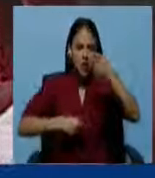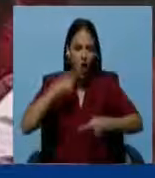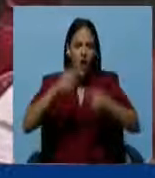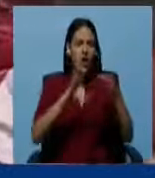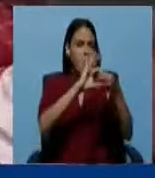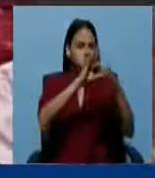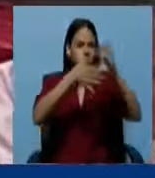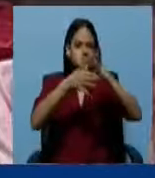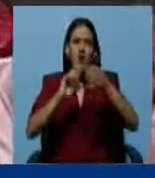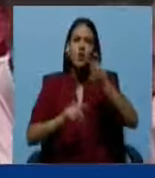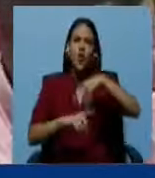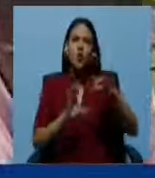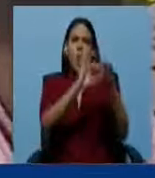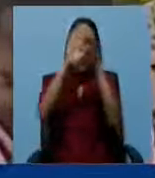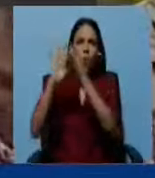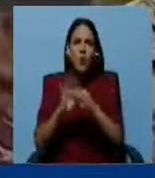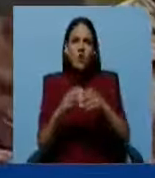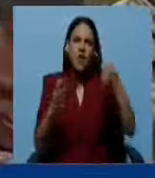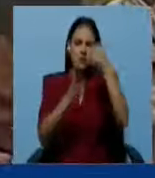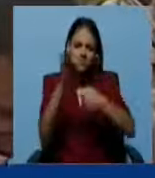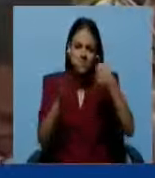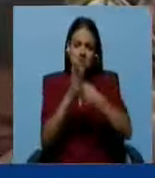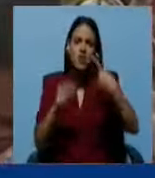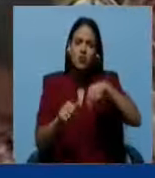fortalecidas, en combate permanente.